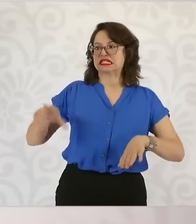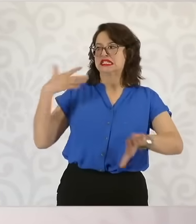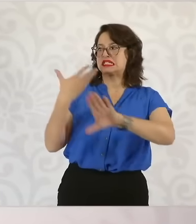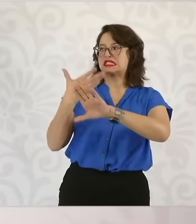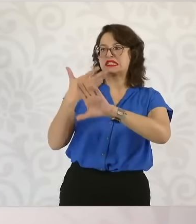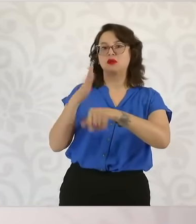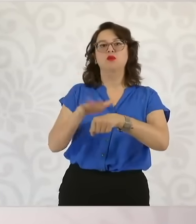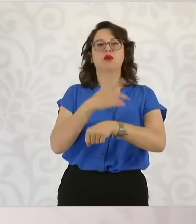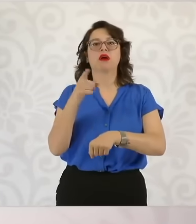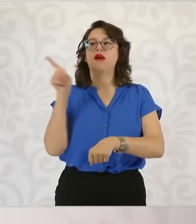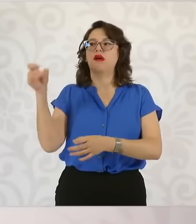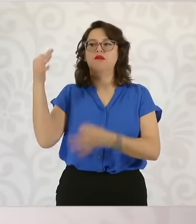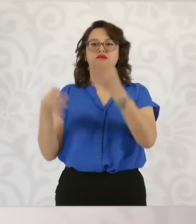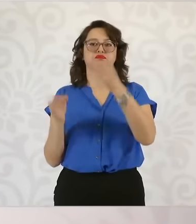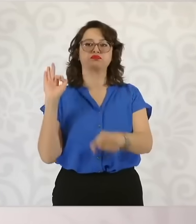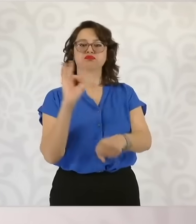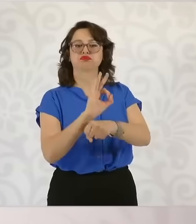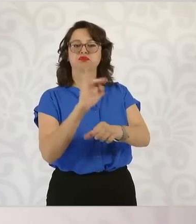es que no quieren pagar impuestos.